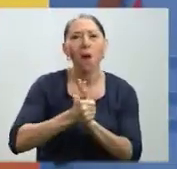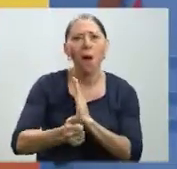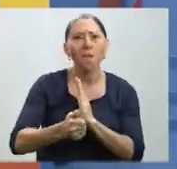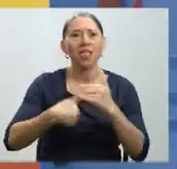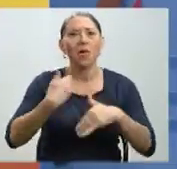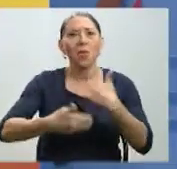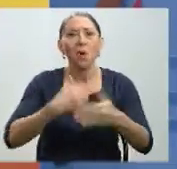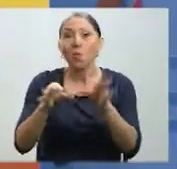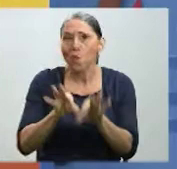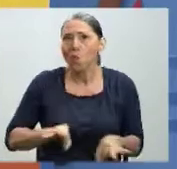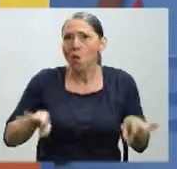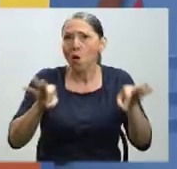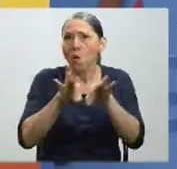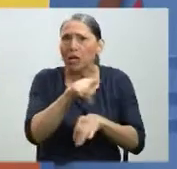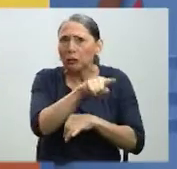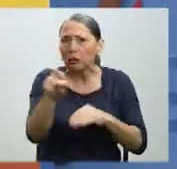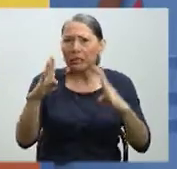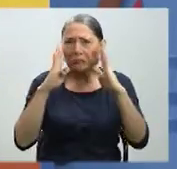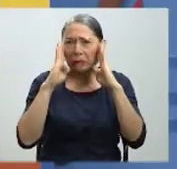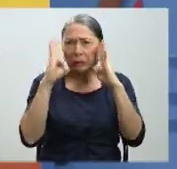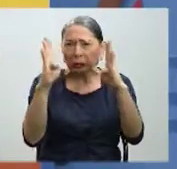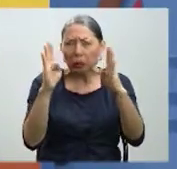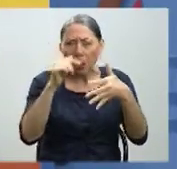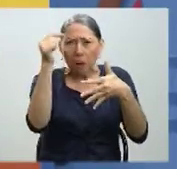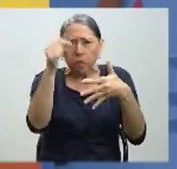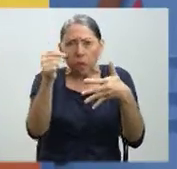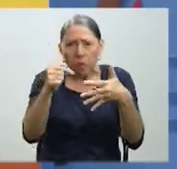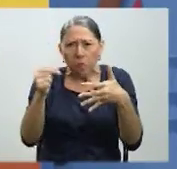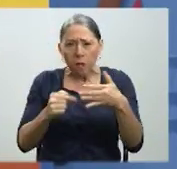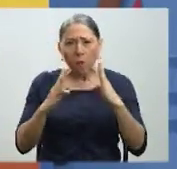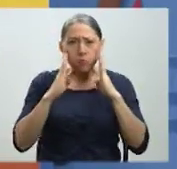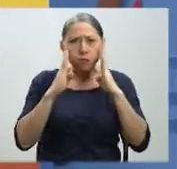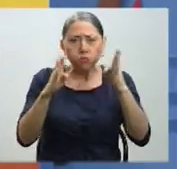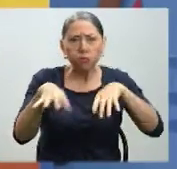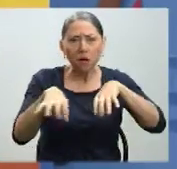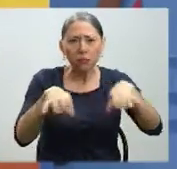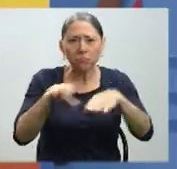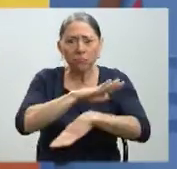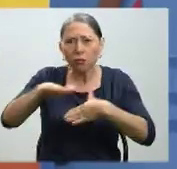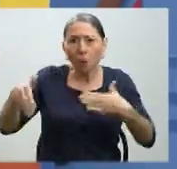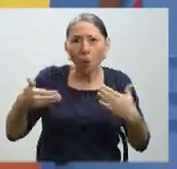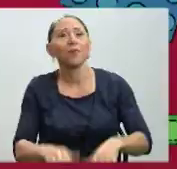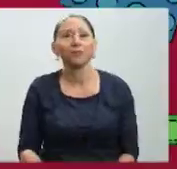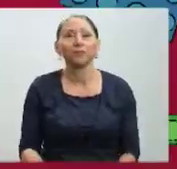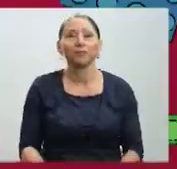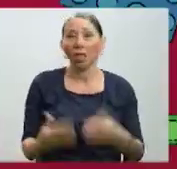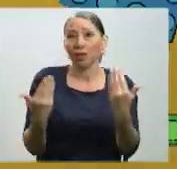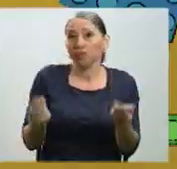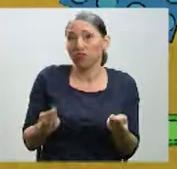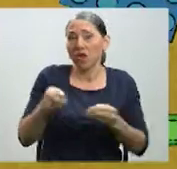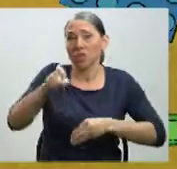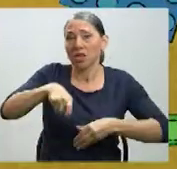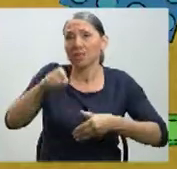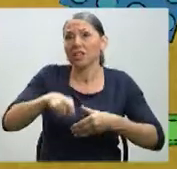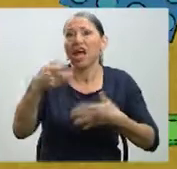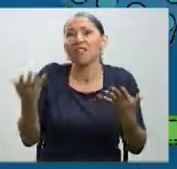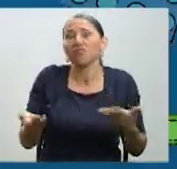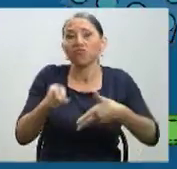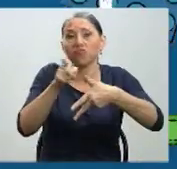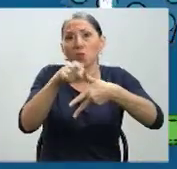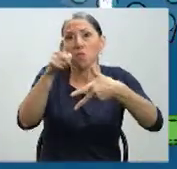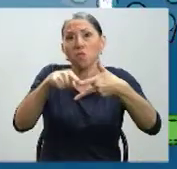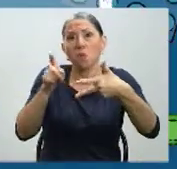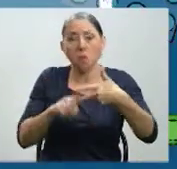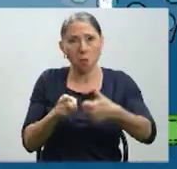que prestar mucha atención e ir siguiendo paso a paso todas las actividades y las cosas que vamos a ir haciendo con nuestros invitados. Para eso vamos a necesitar solo tres